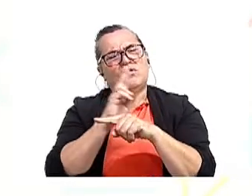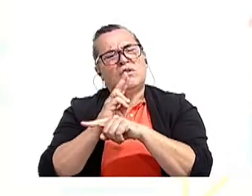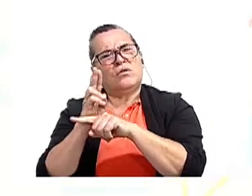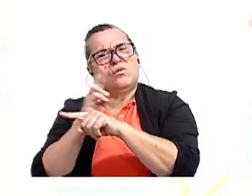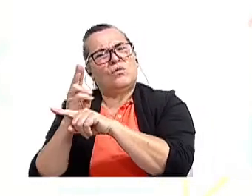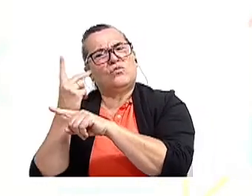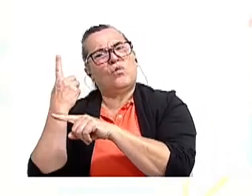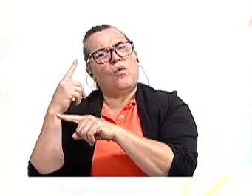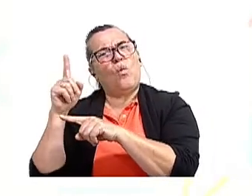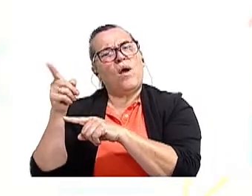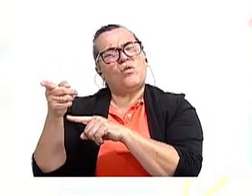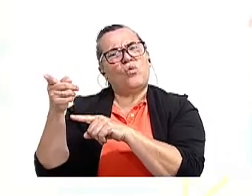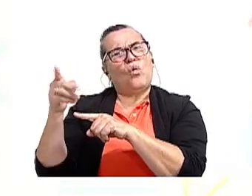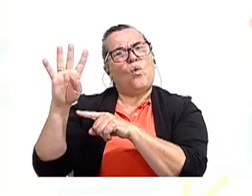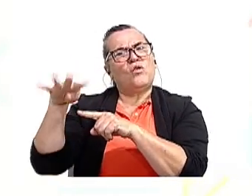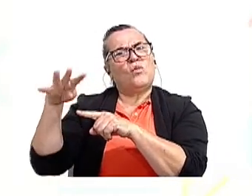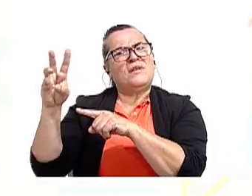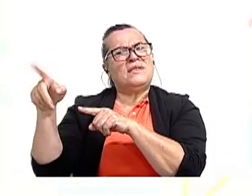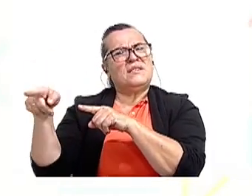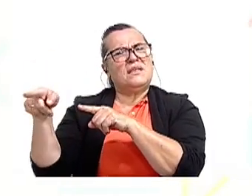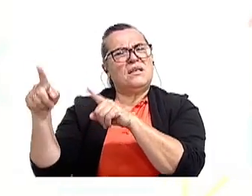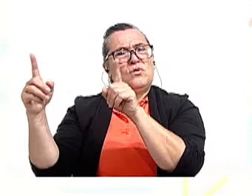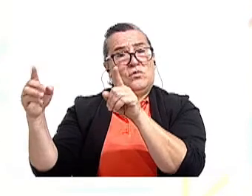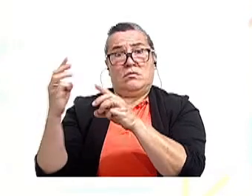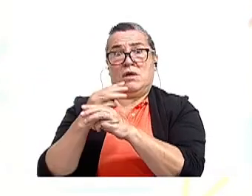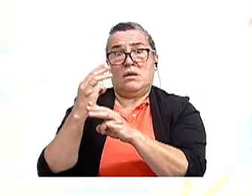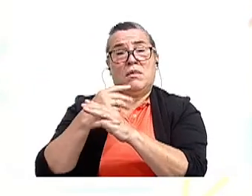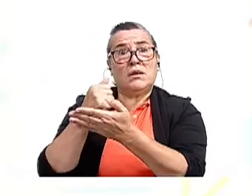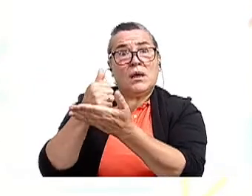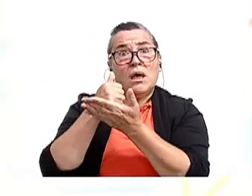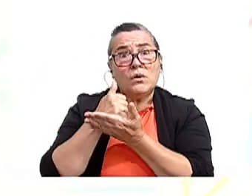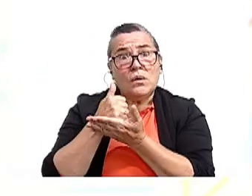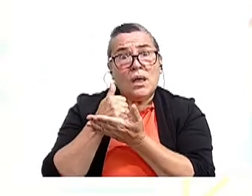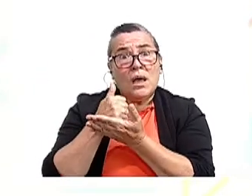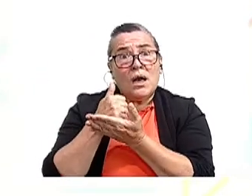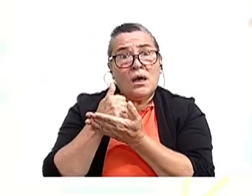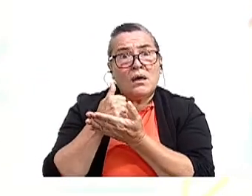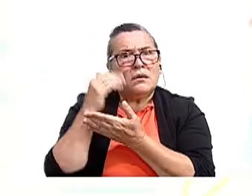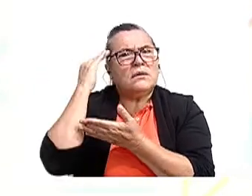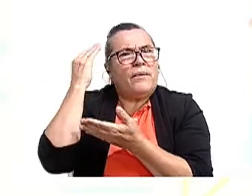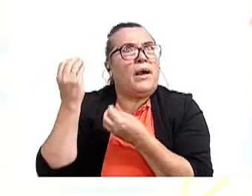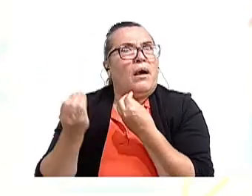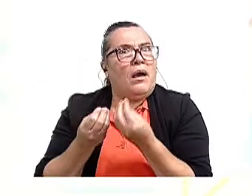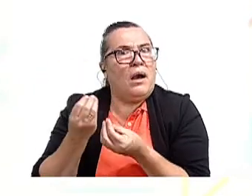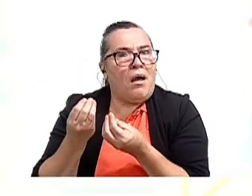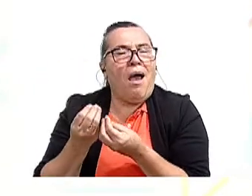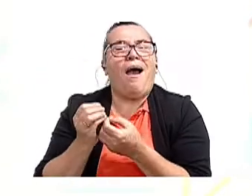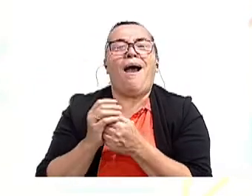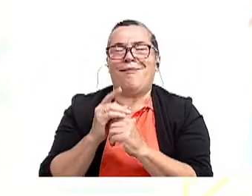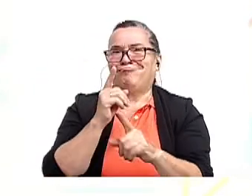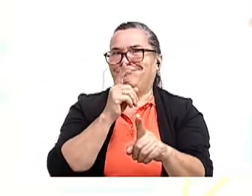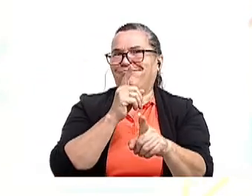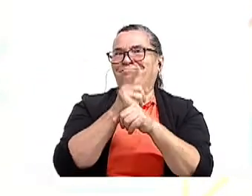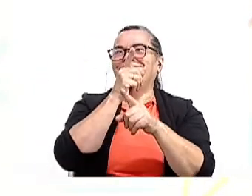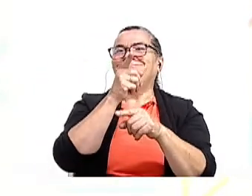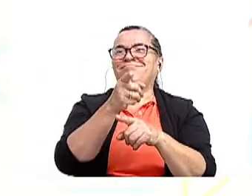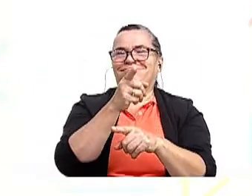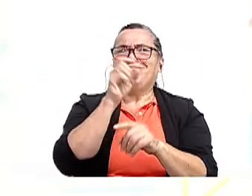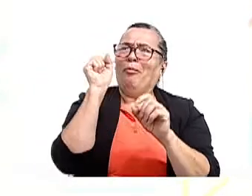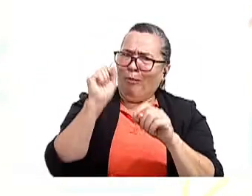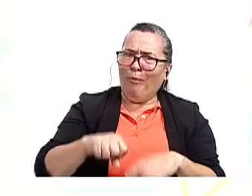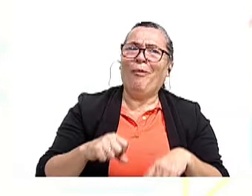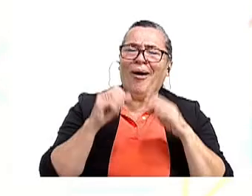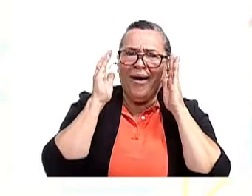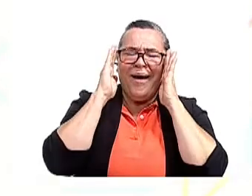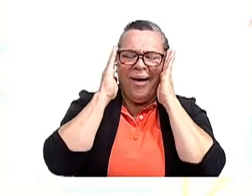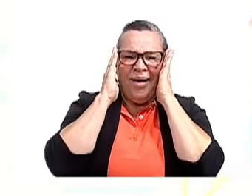de cómputo cuando valga eso? ¿Creen que la matemática nos podría ayudar a determinarlo? Correcto. Sí podemos